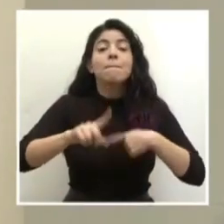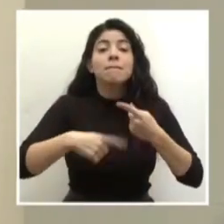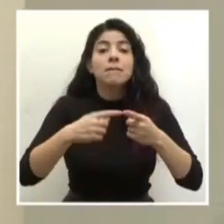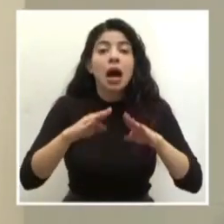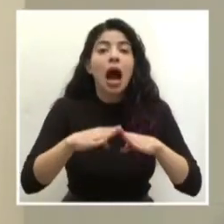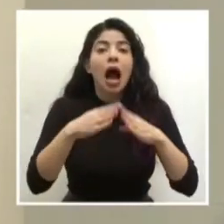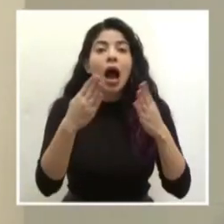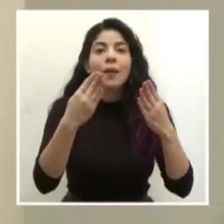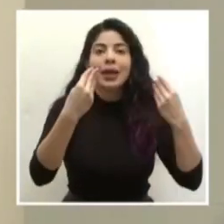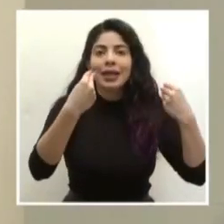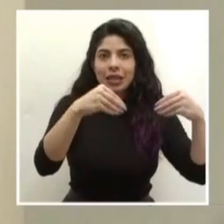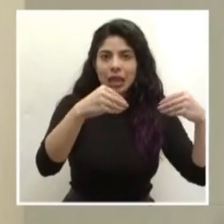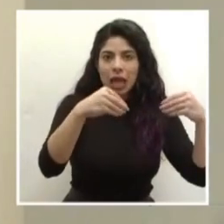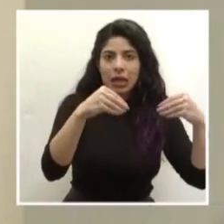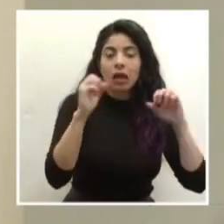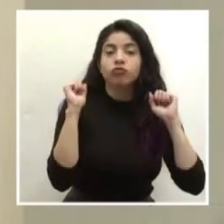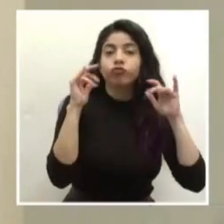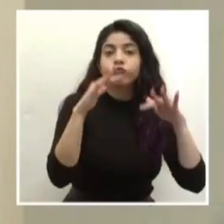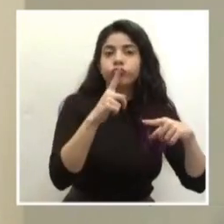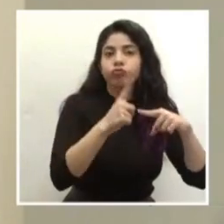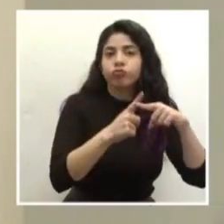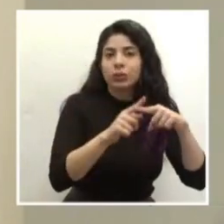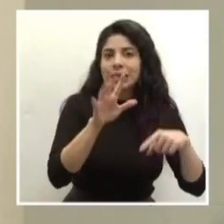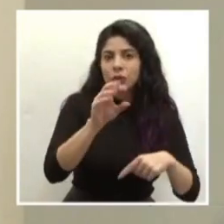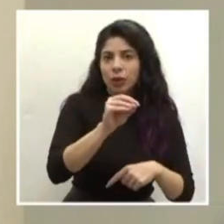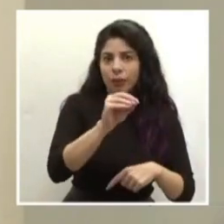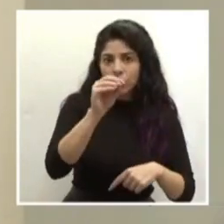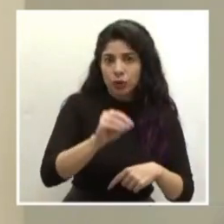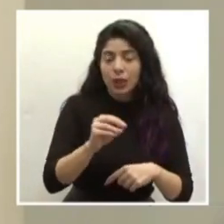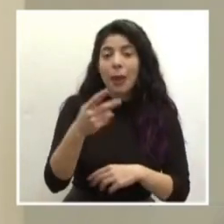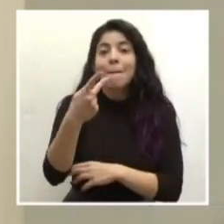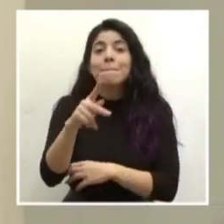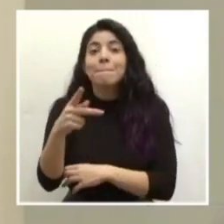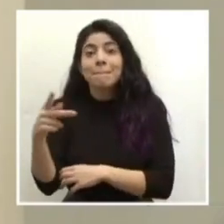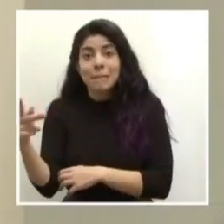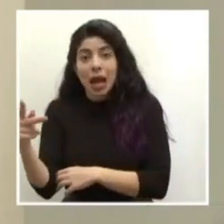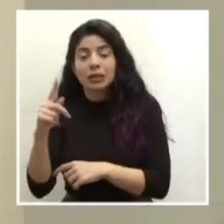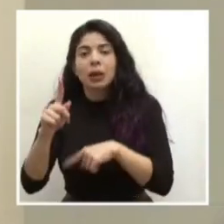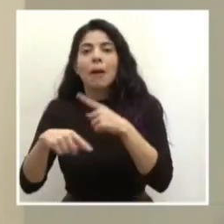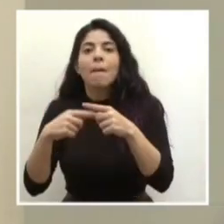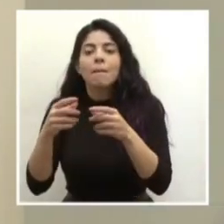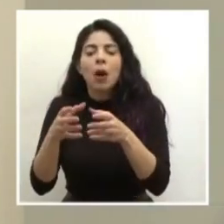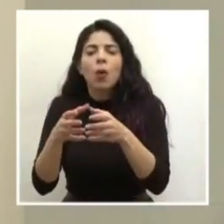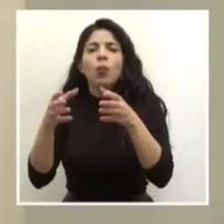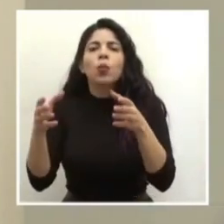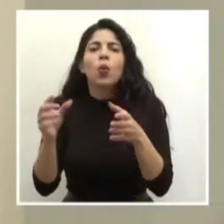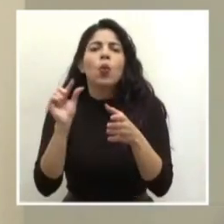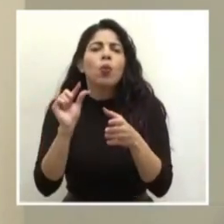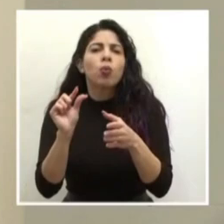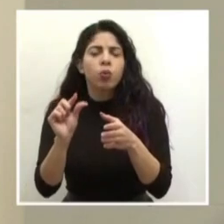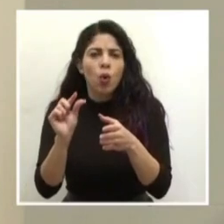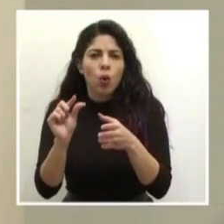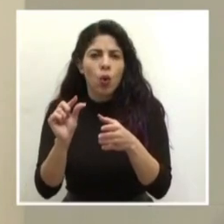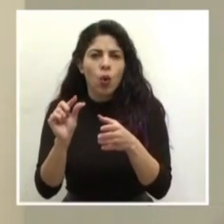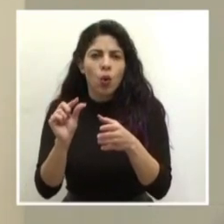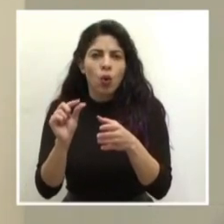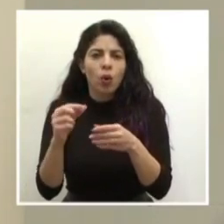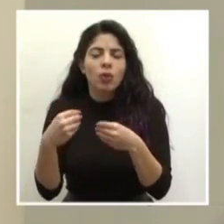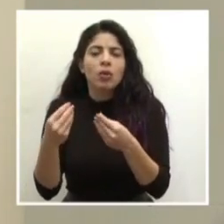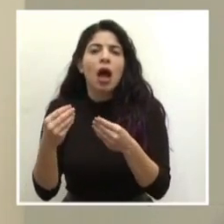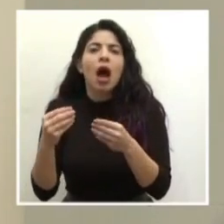las tiendas con un aforo del 50%, en las playas se ampliará un poco la posibilidad